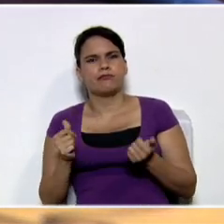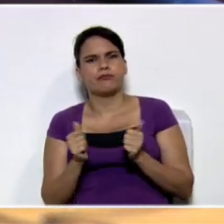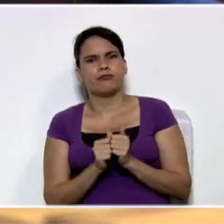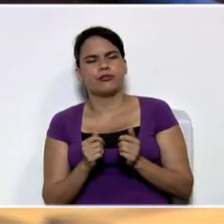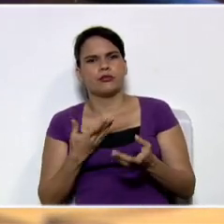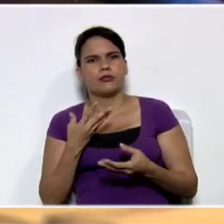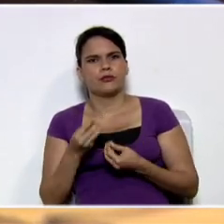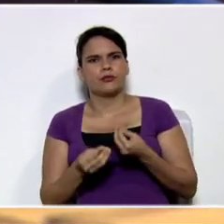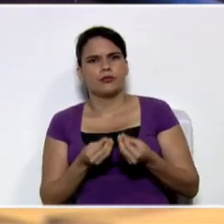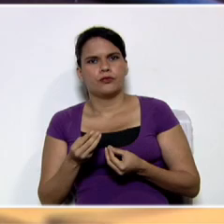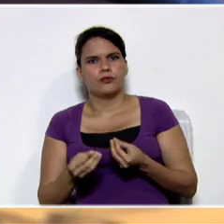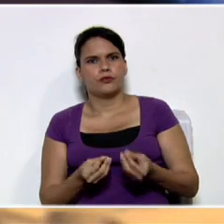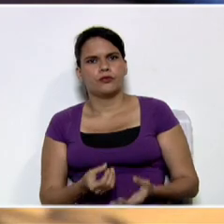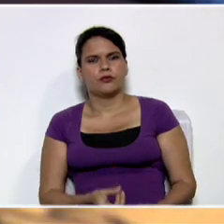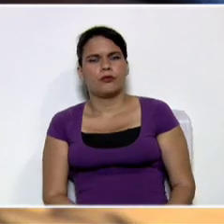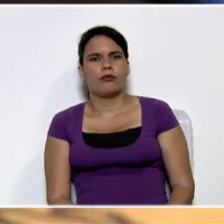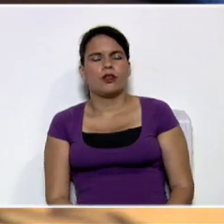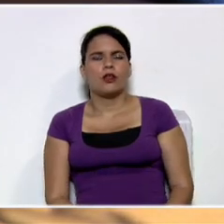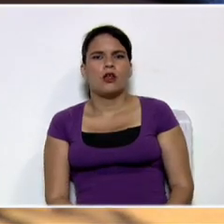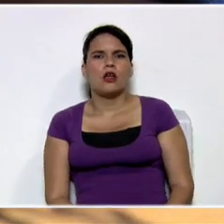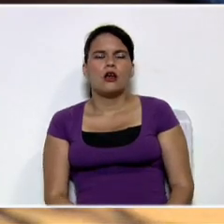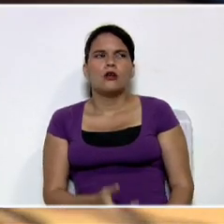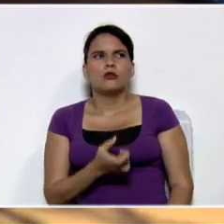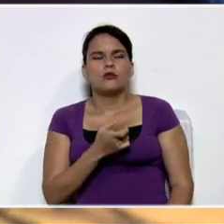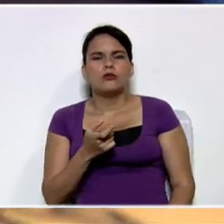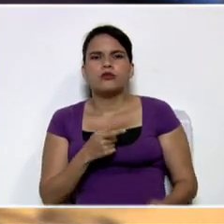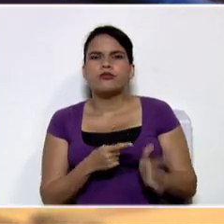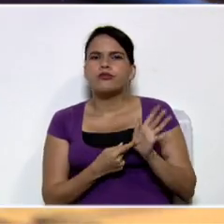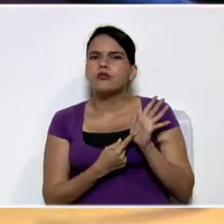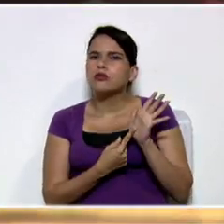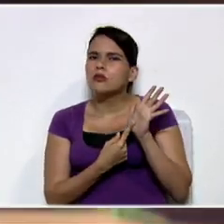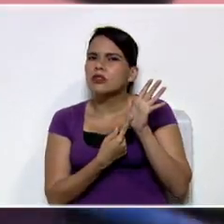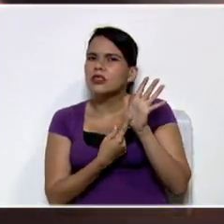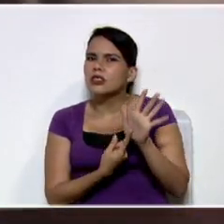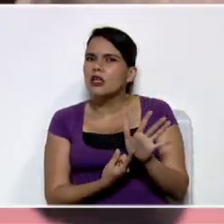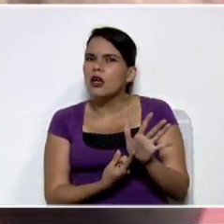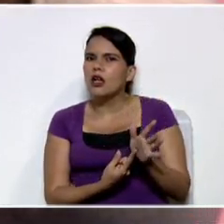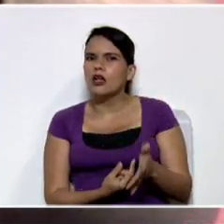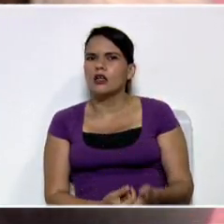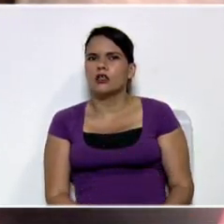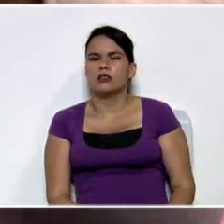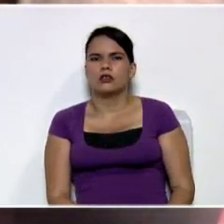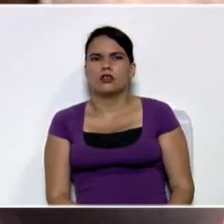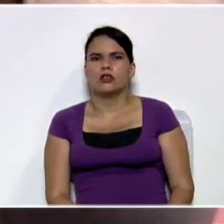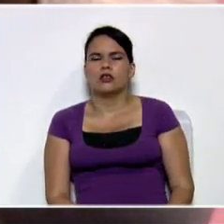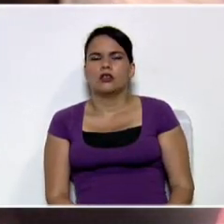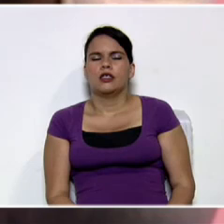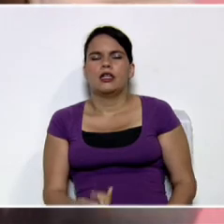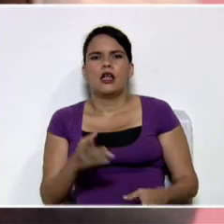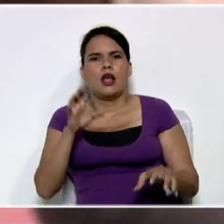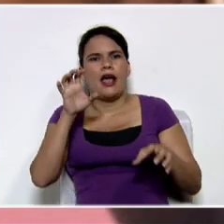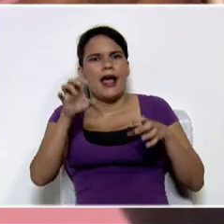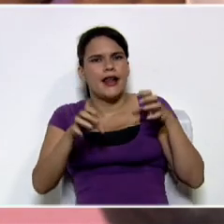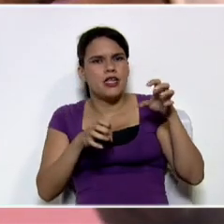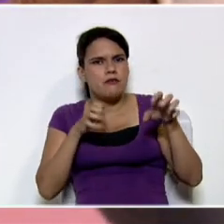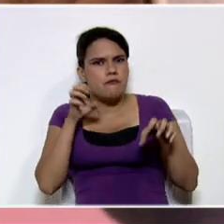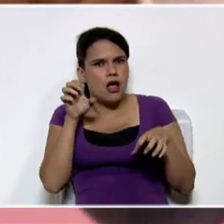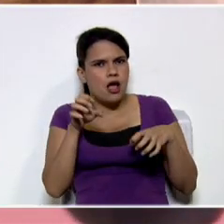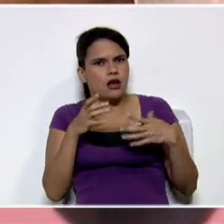vamos a tratar de señalar la clase de animal que